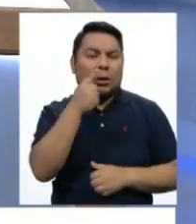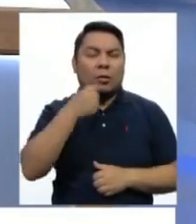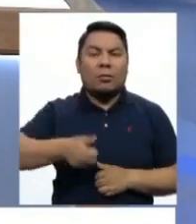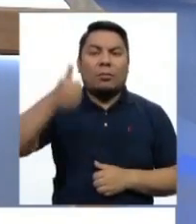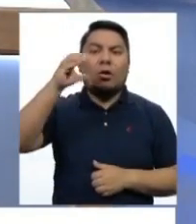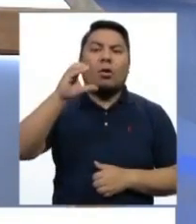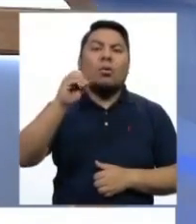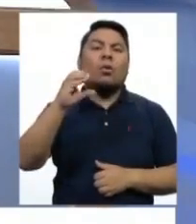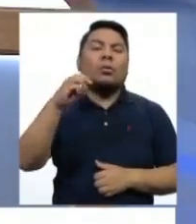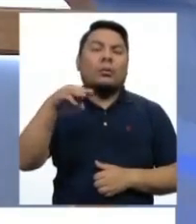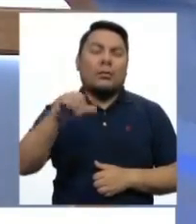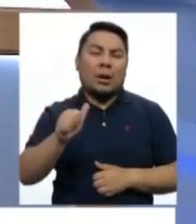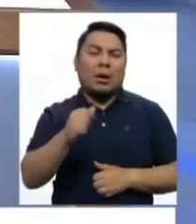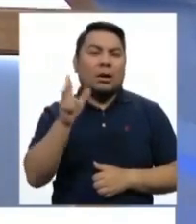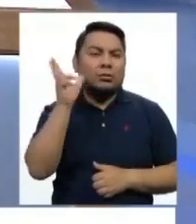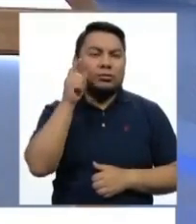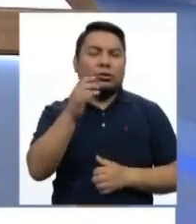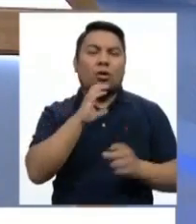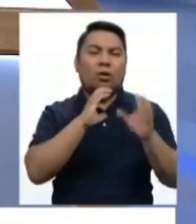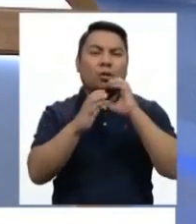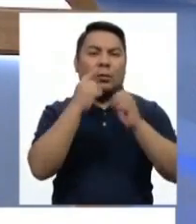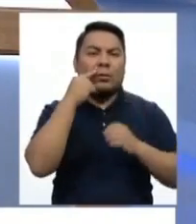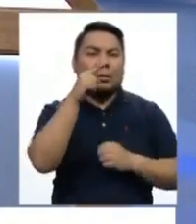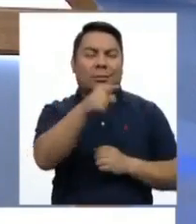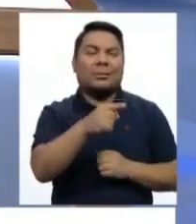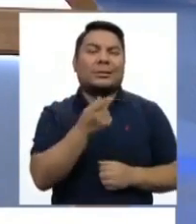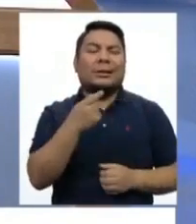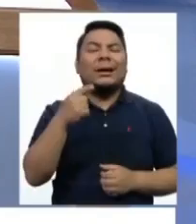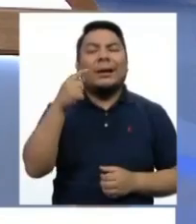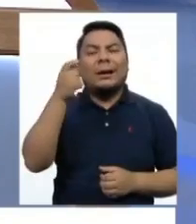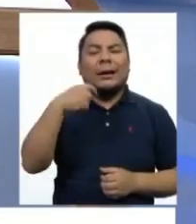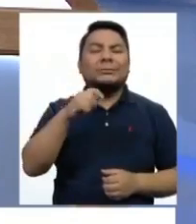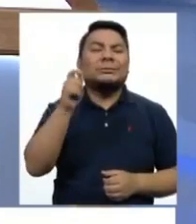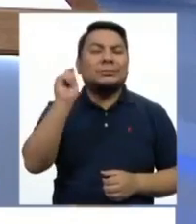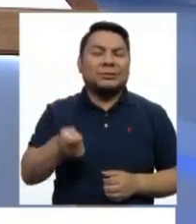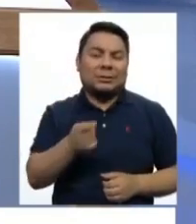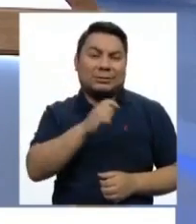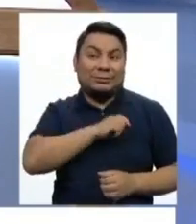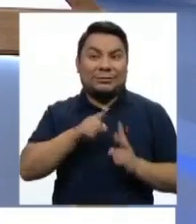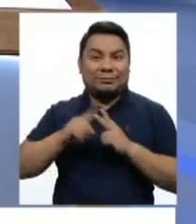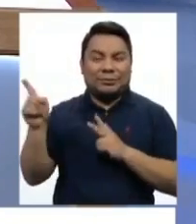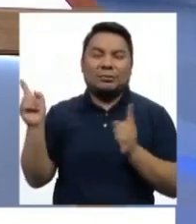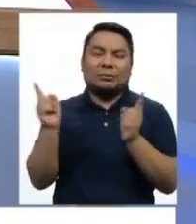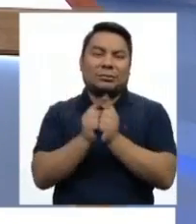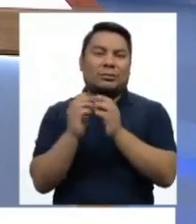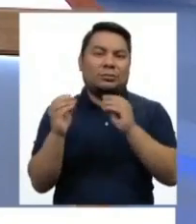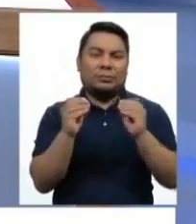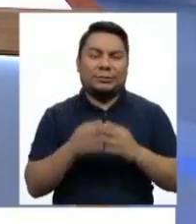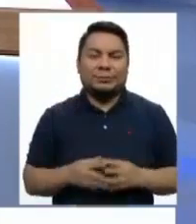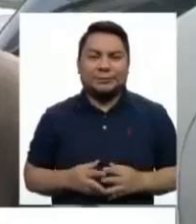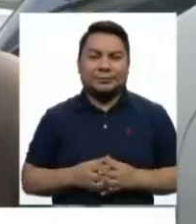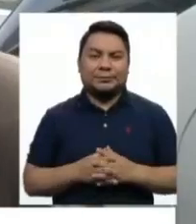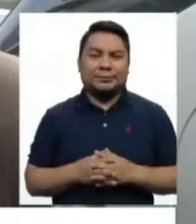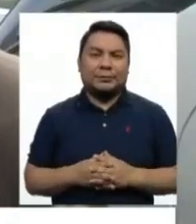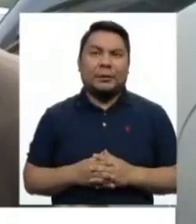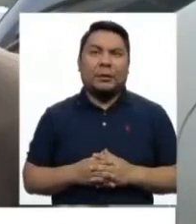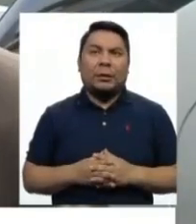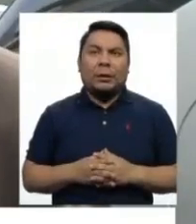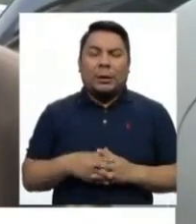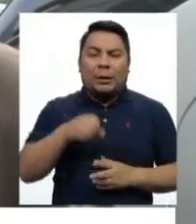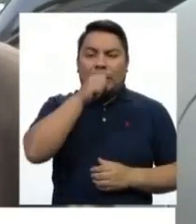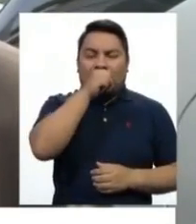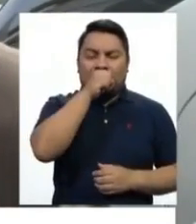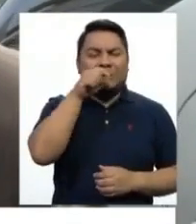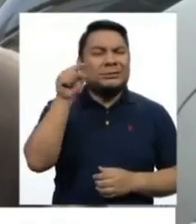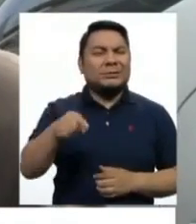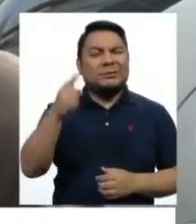con César Inostroza. Así es, además ha negado de que exista la posibilidad de indultar nuevamente al expresidente Alberto Fujimori. Es un hecho bastante